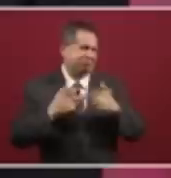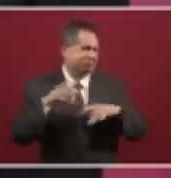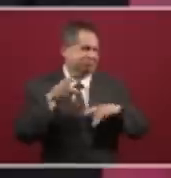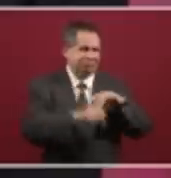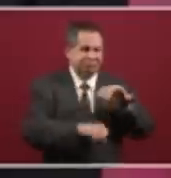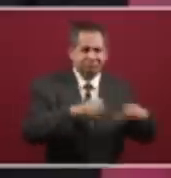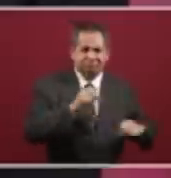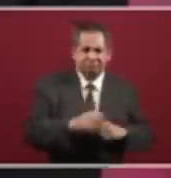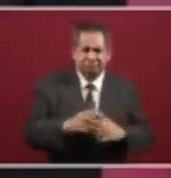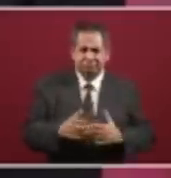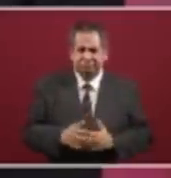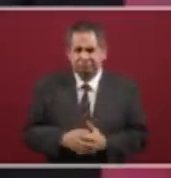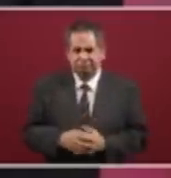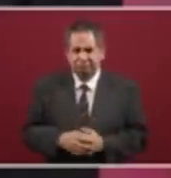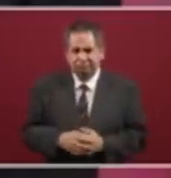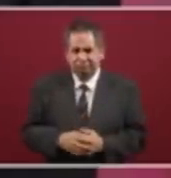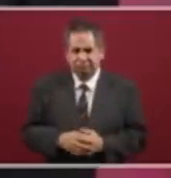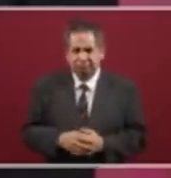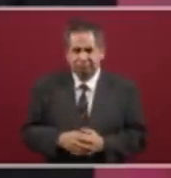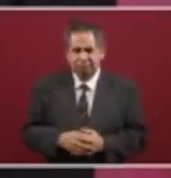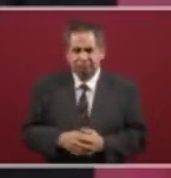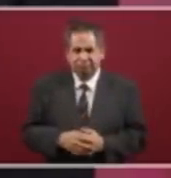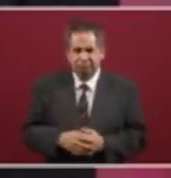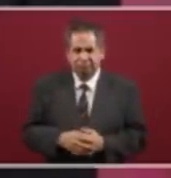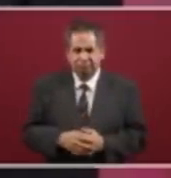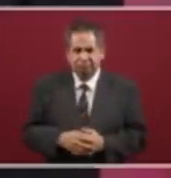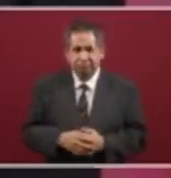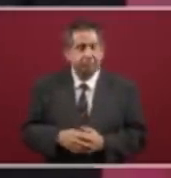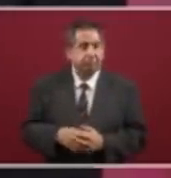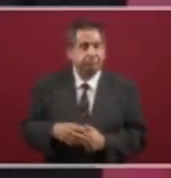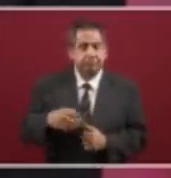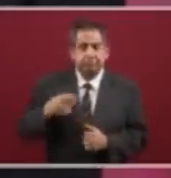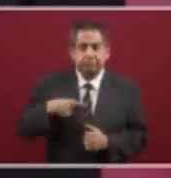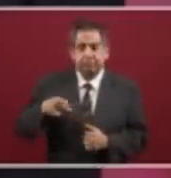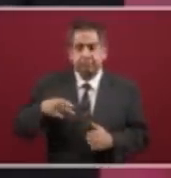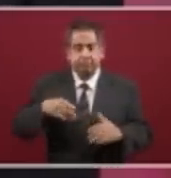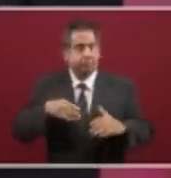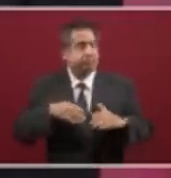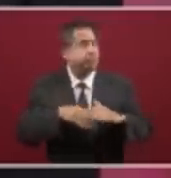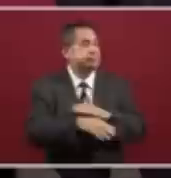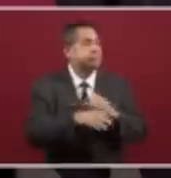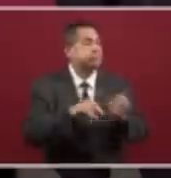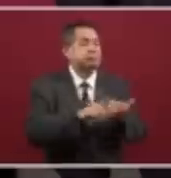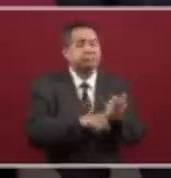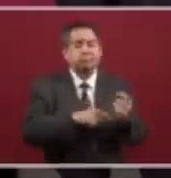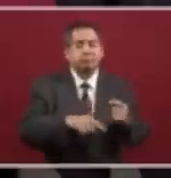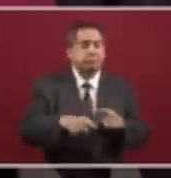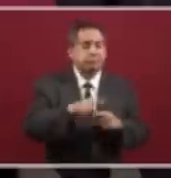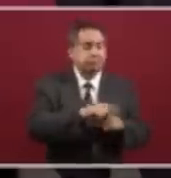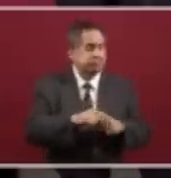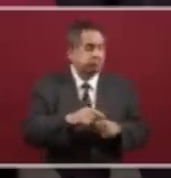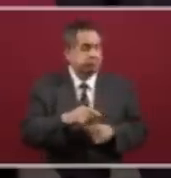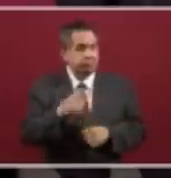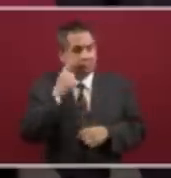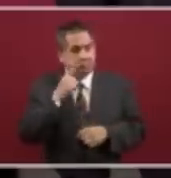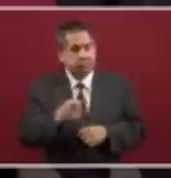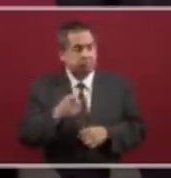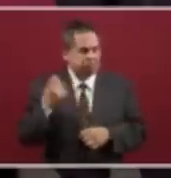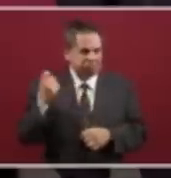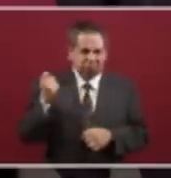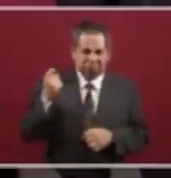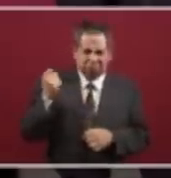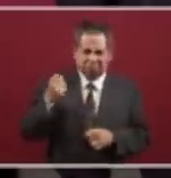y las y las que entraron incluso alguna sesión detonaciones con sus armas de